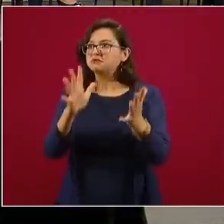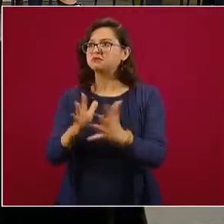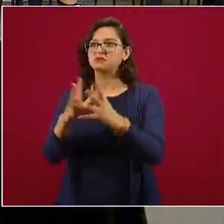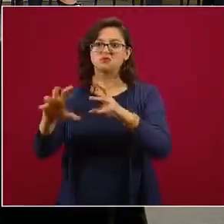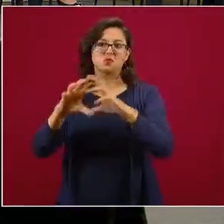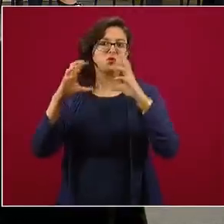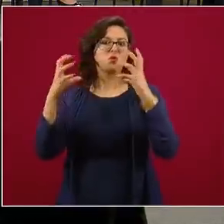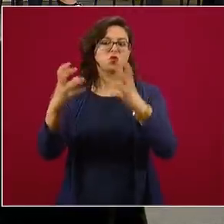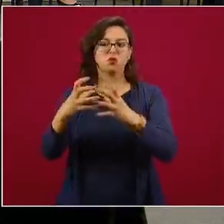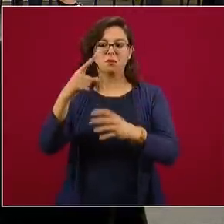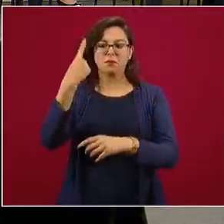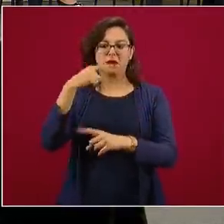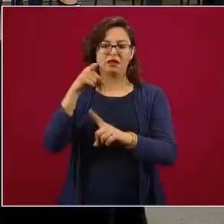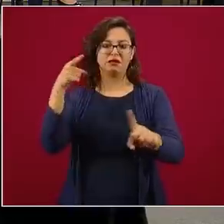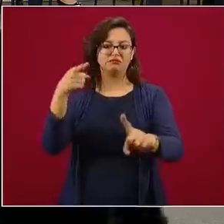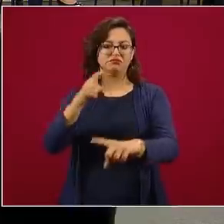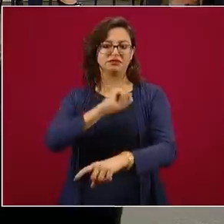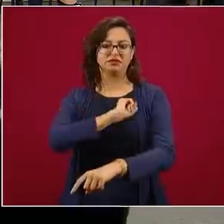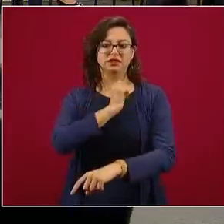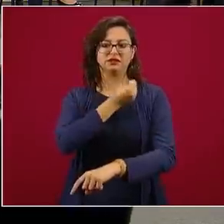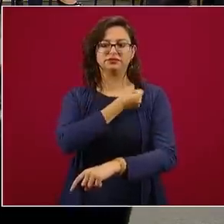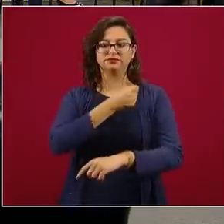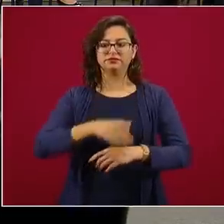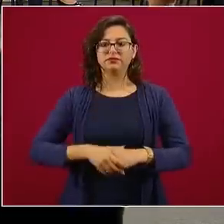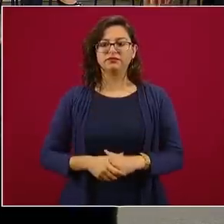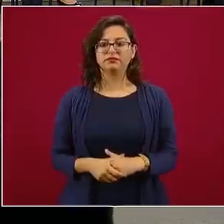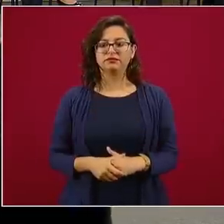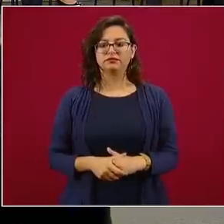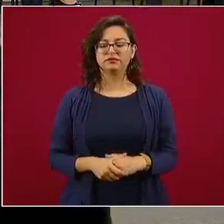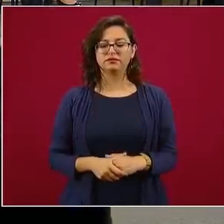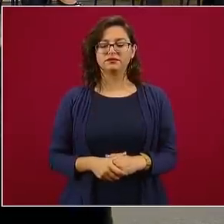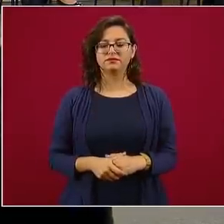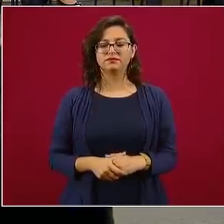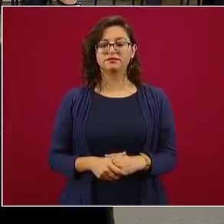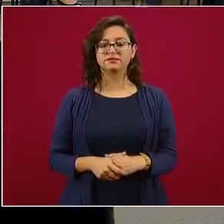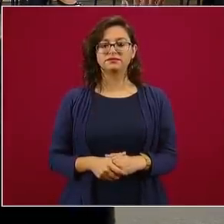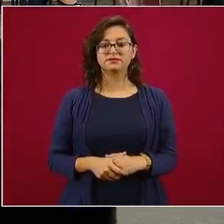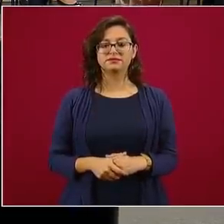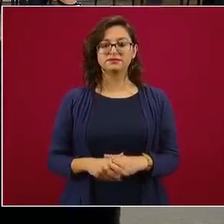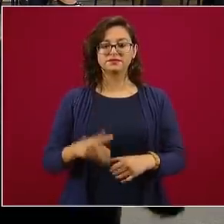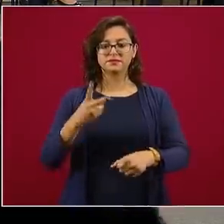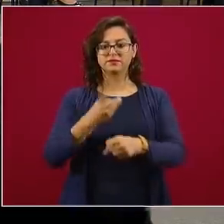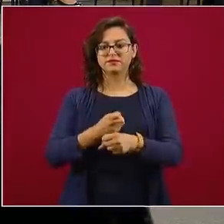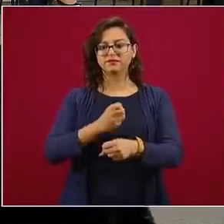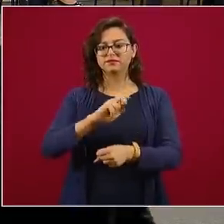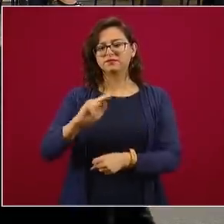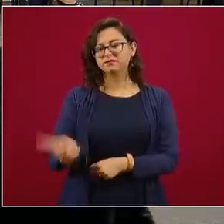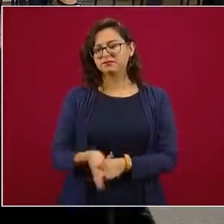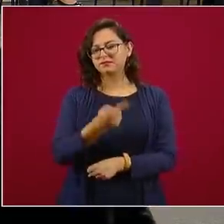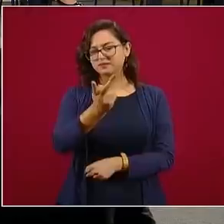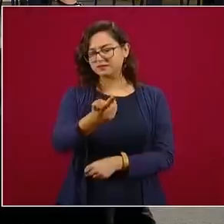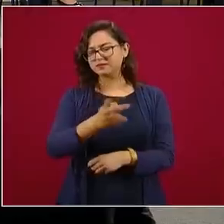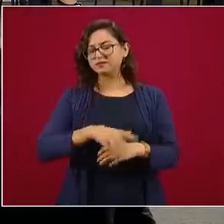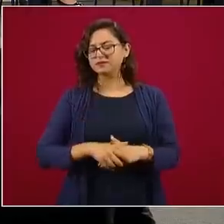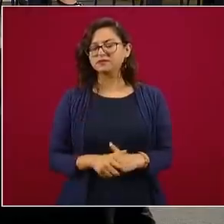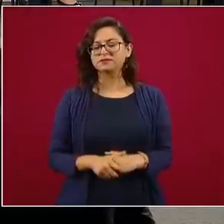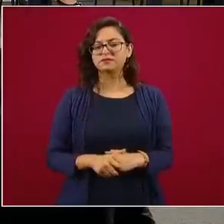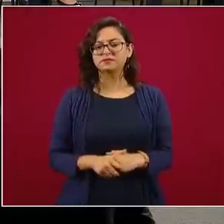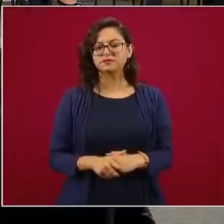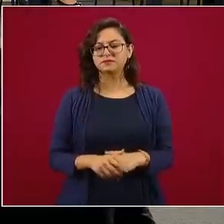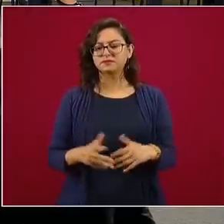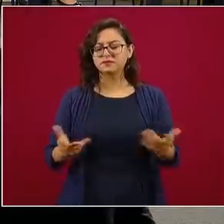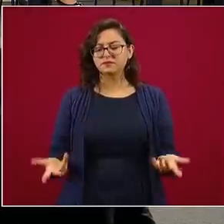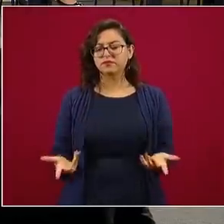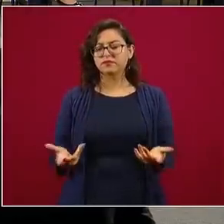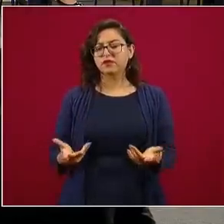global. Gracias. Subsecretario, la segunda pregunta. En una entrevista que le hicimos en exclusiva Grupo Cantón